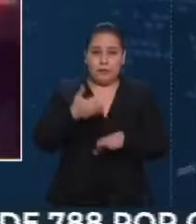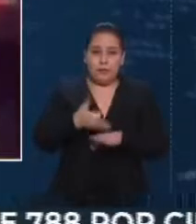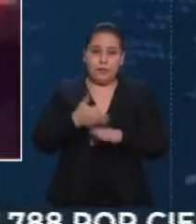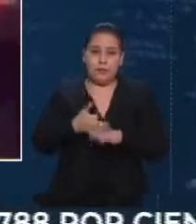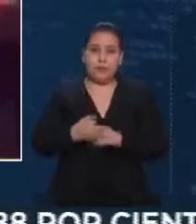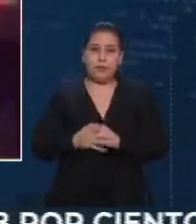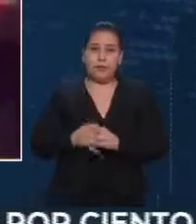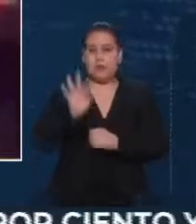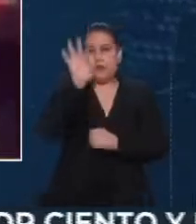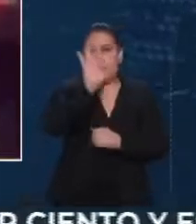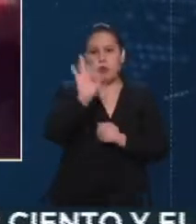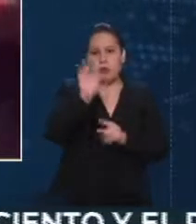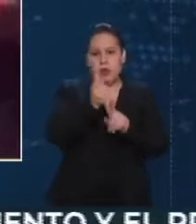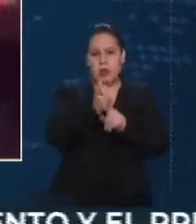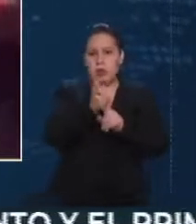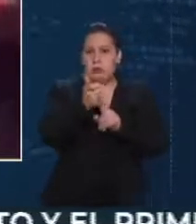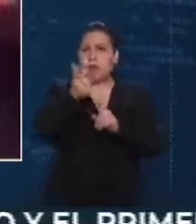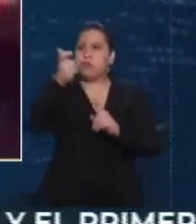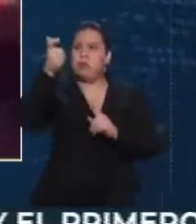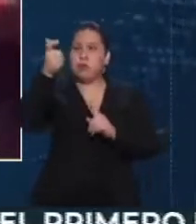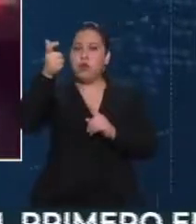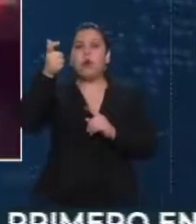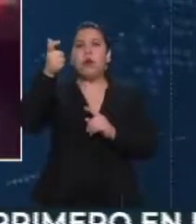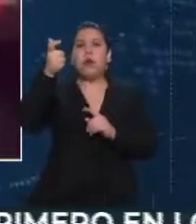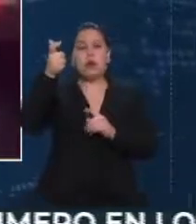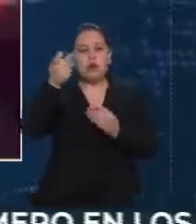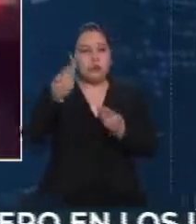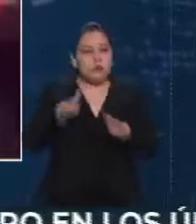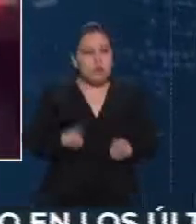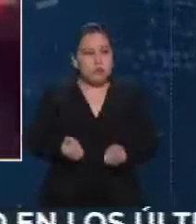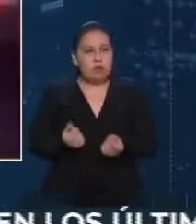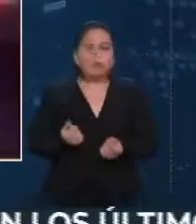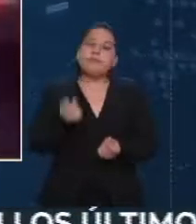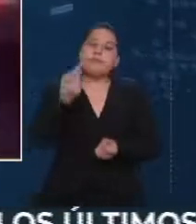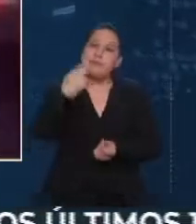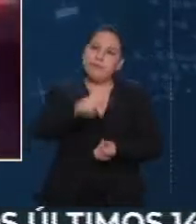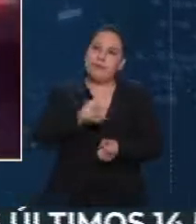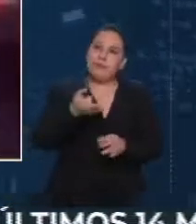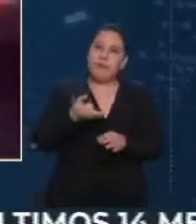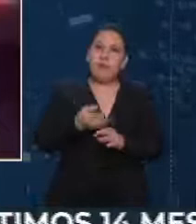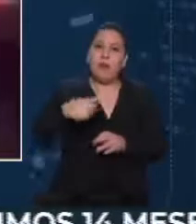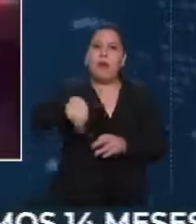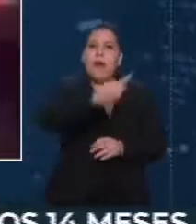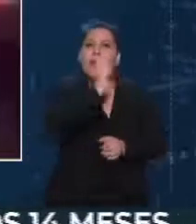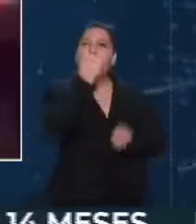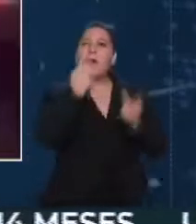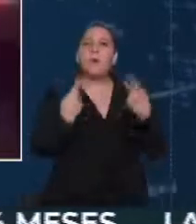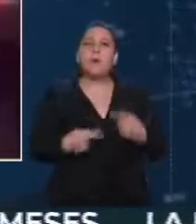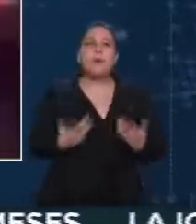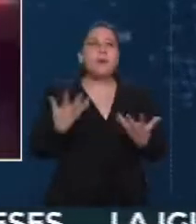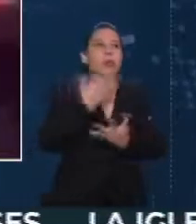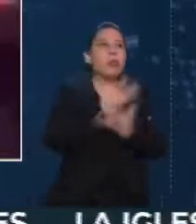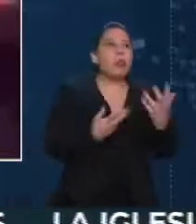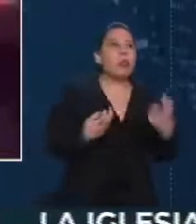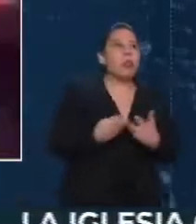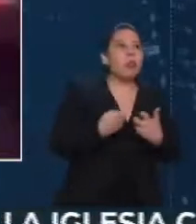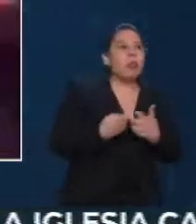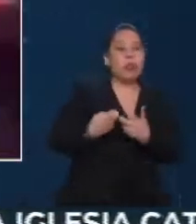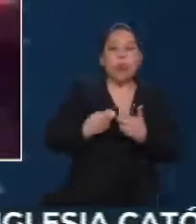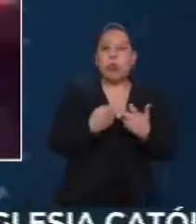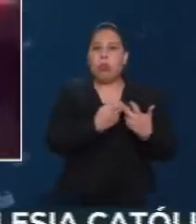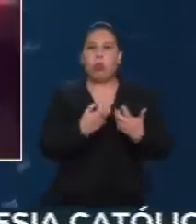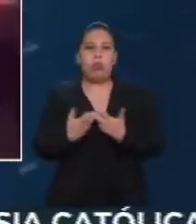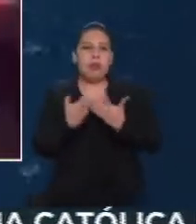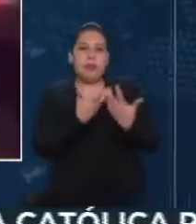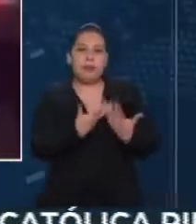la inflación, pero alto, pues está mandando justamente la señal contraria, ¿no? De lo que sucedió el año pasado. Está mandando la señal contraria